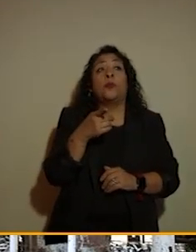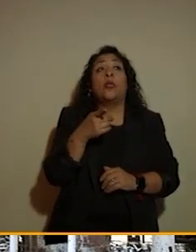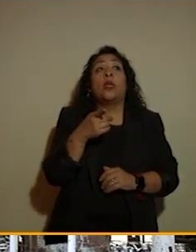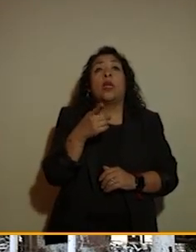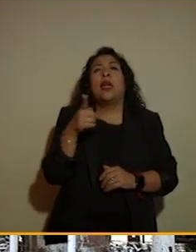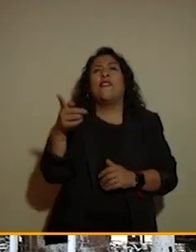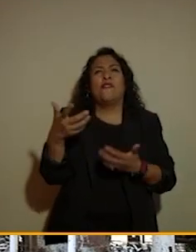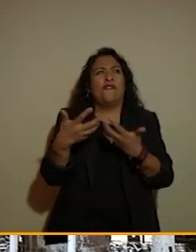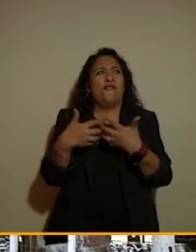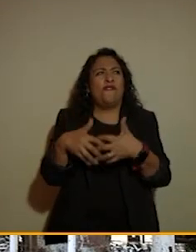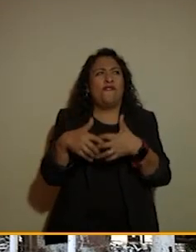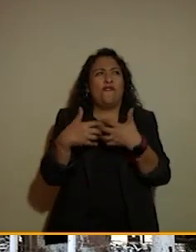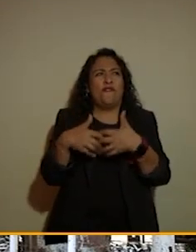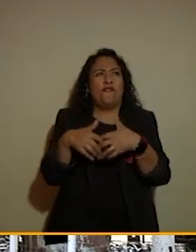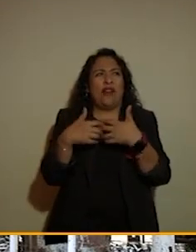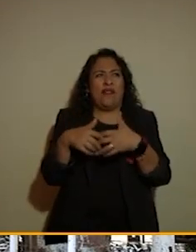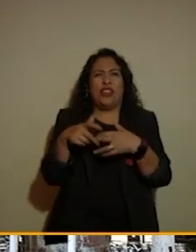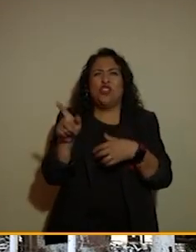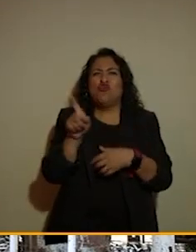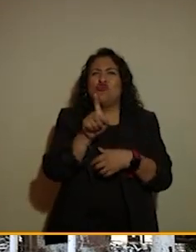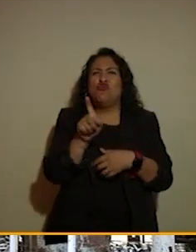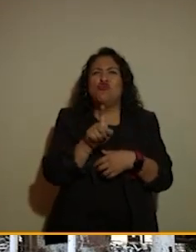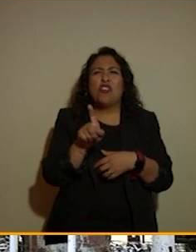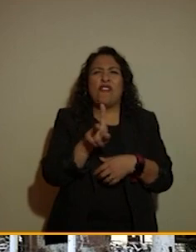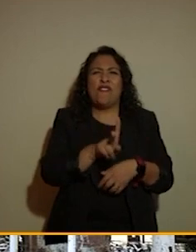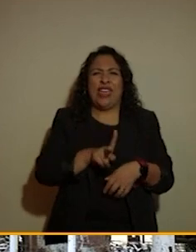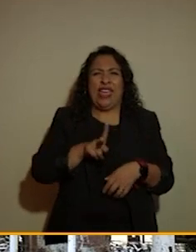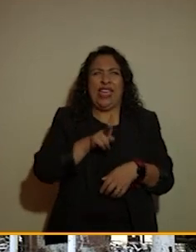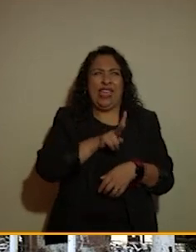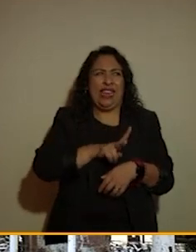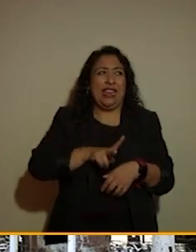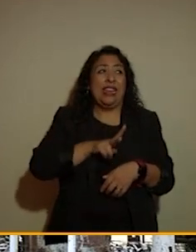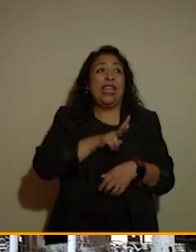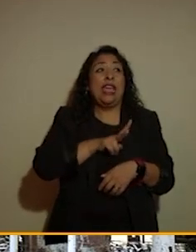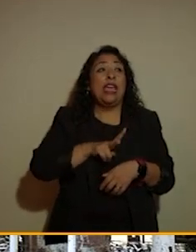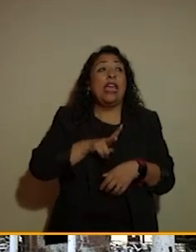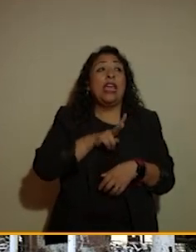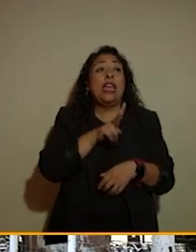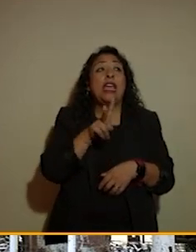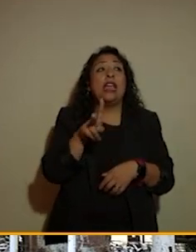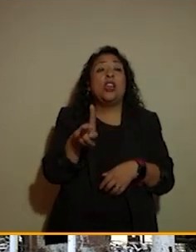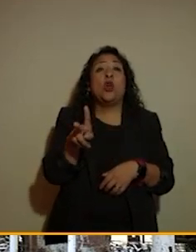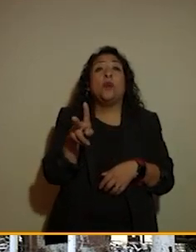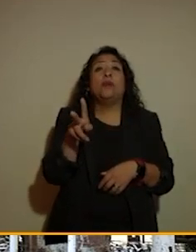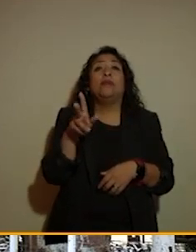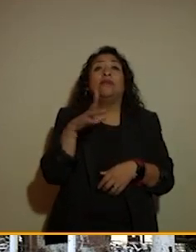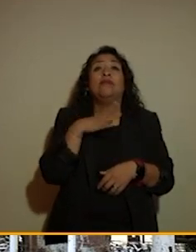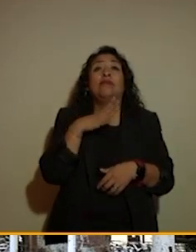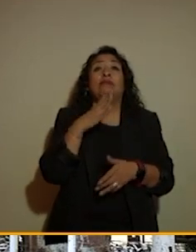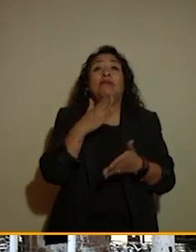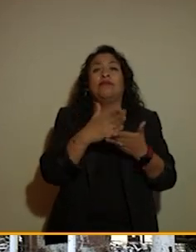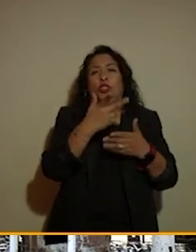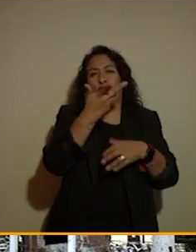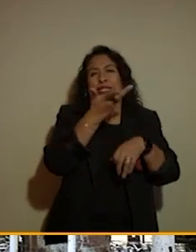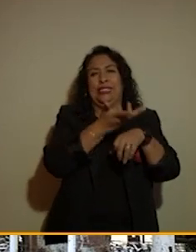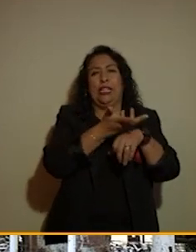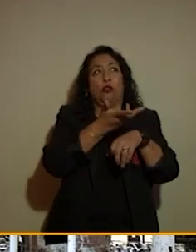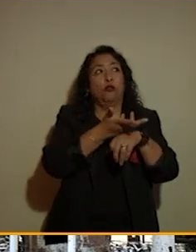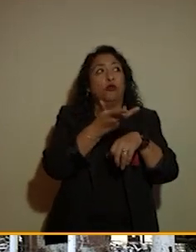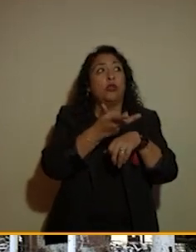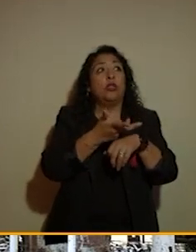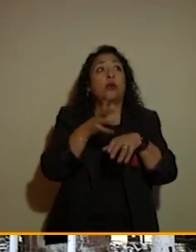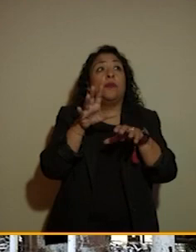en una fábrica de plaguicidas, otra vez detenida por una compañía estadounidense a más